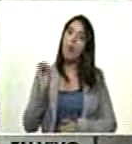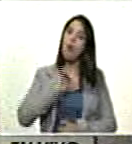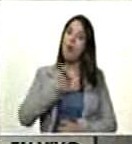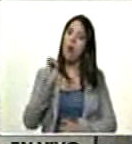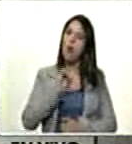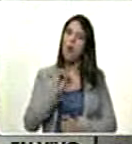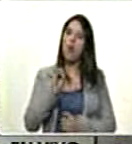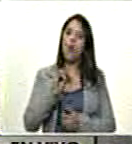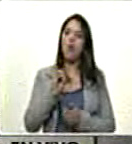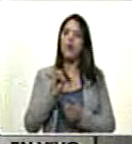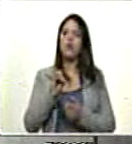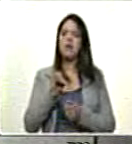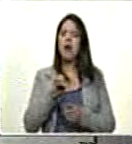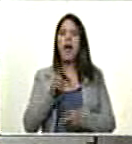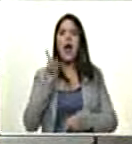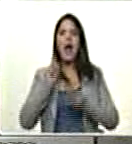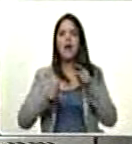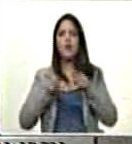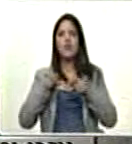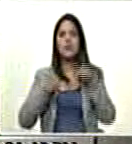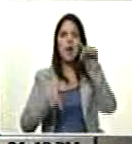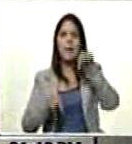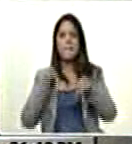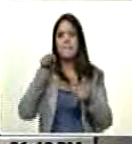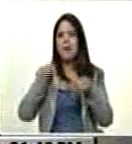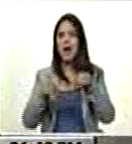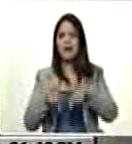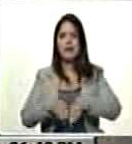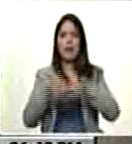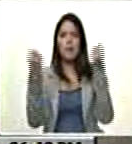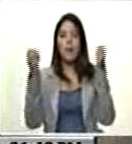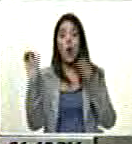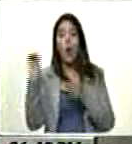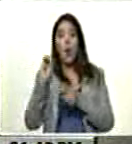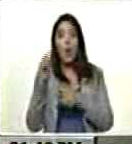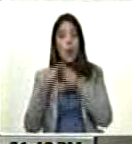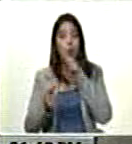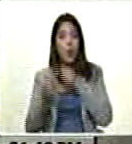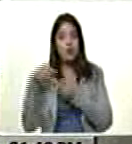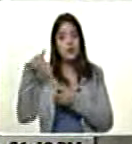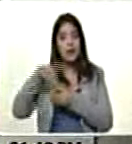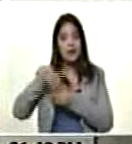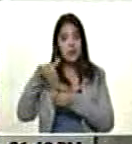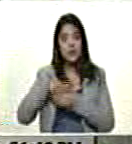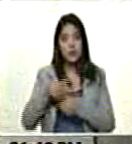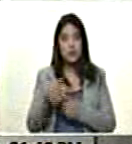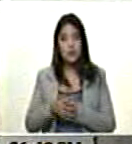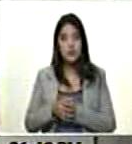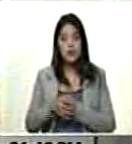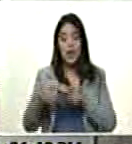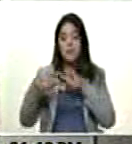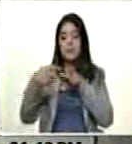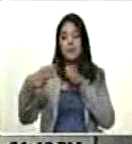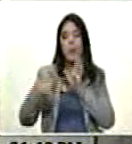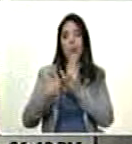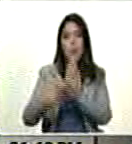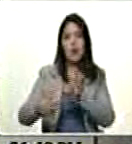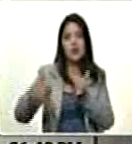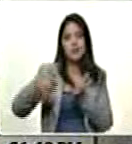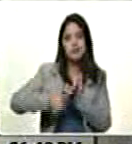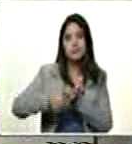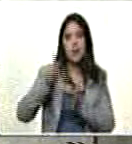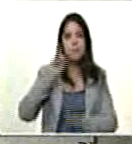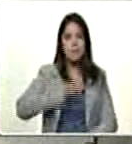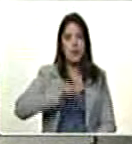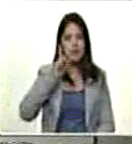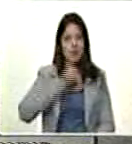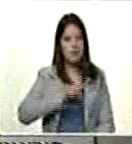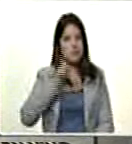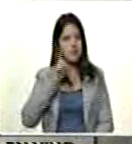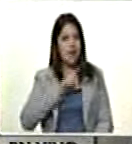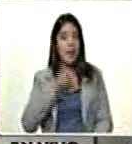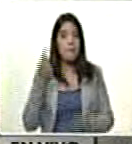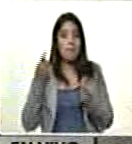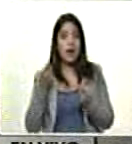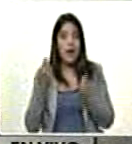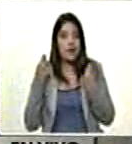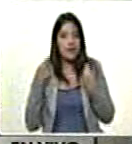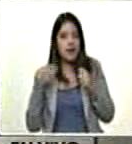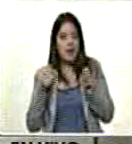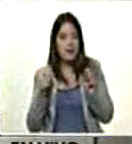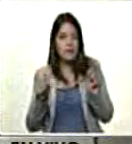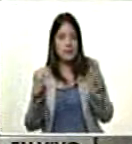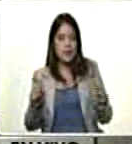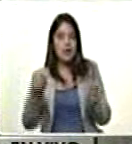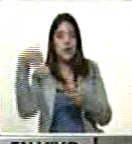deterioro de máquina electoral, de material electoral, uso de documento falso para tratar de votar por otra